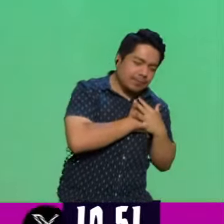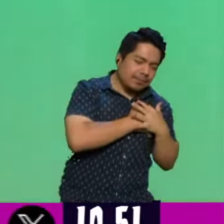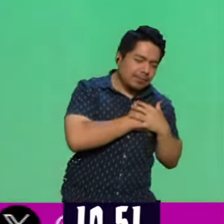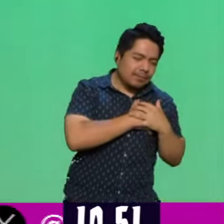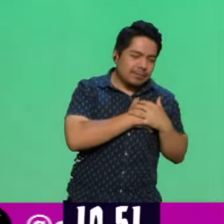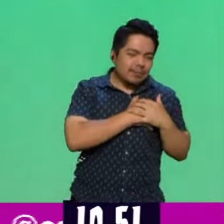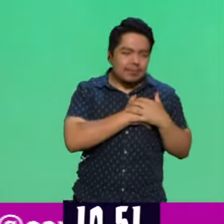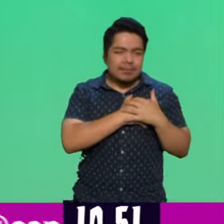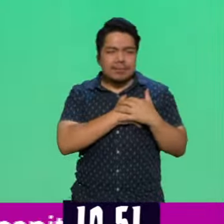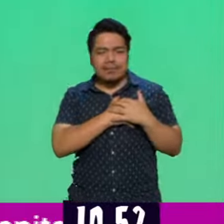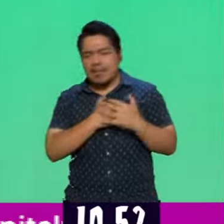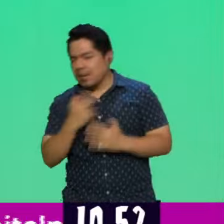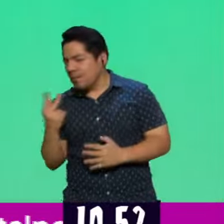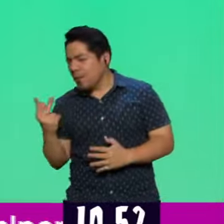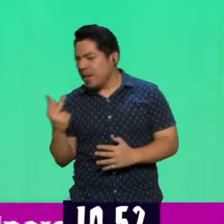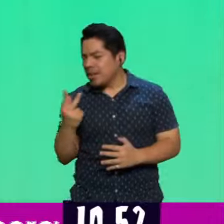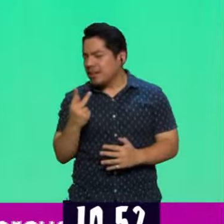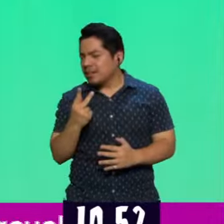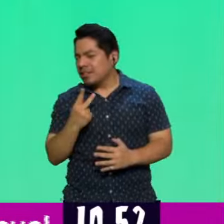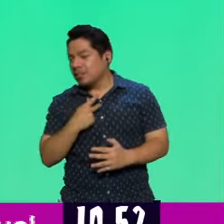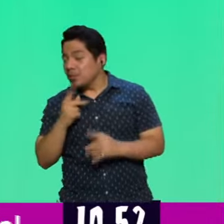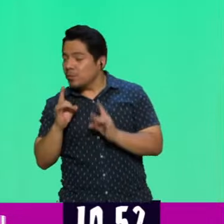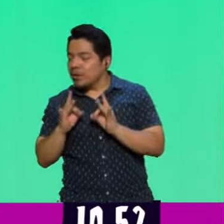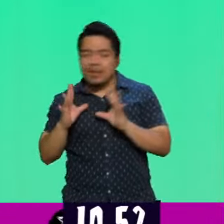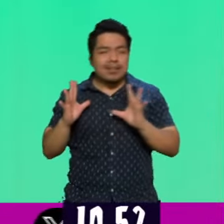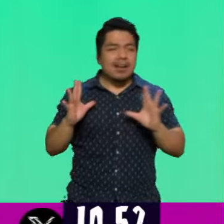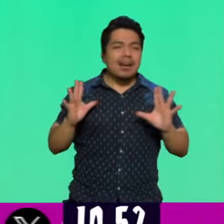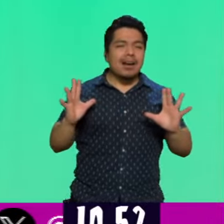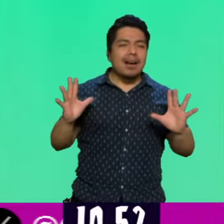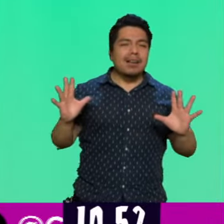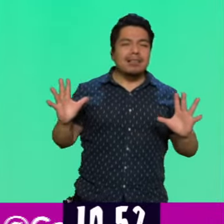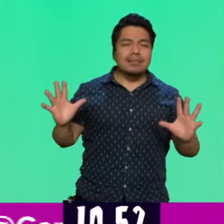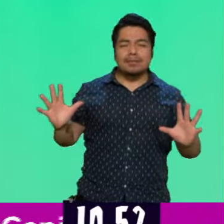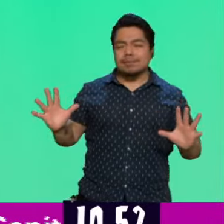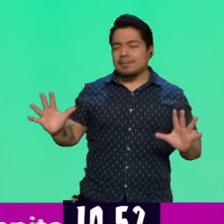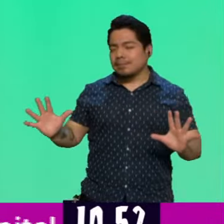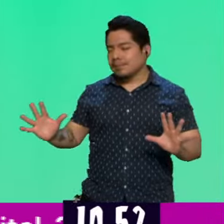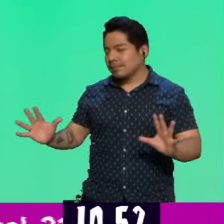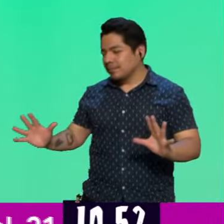Lo nuestro solo fue casualidad.